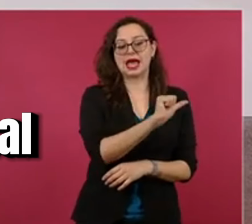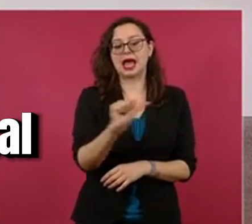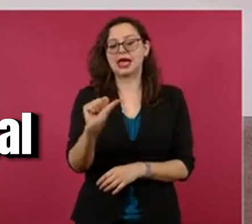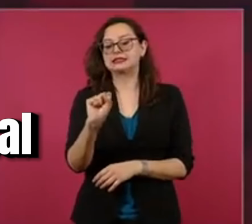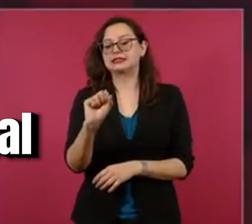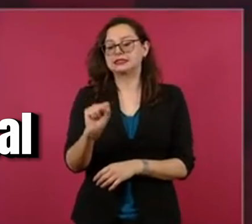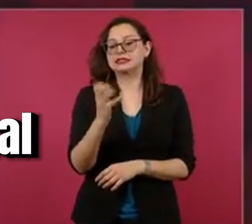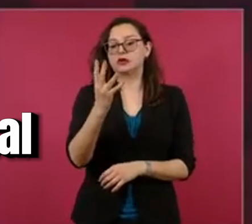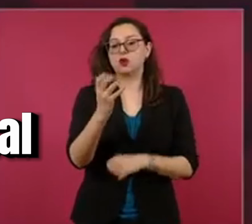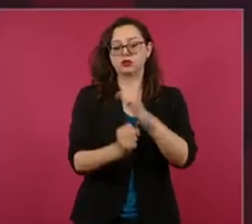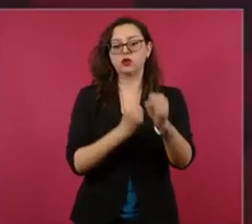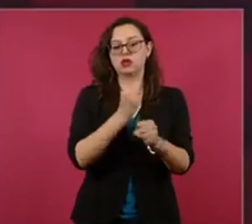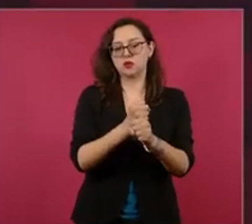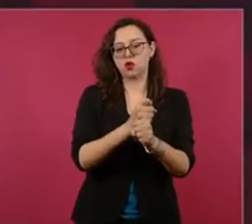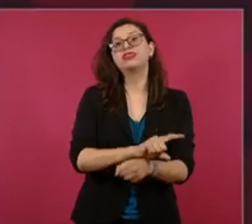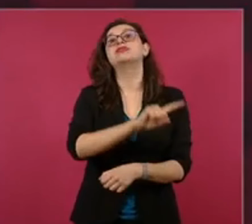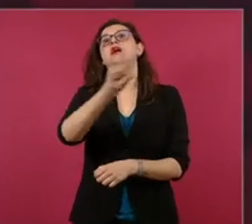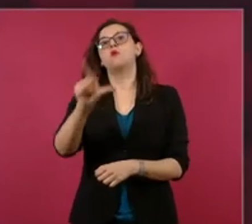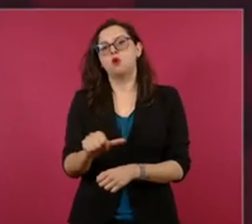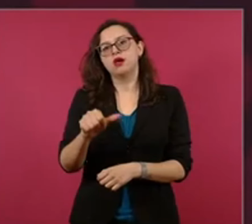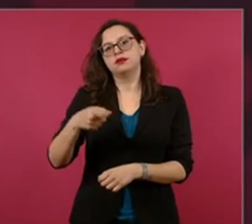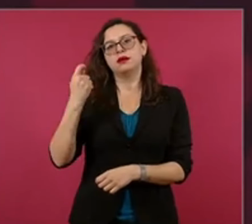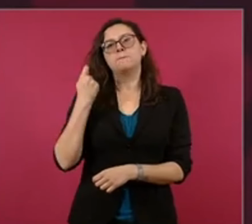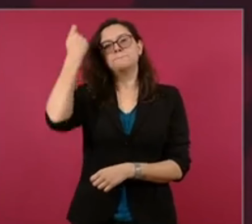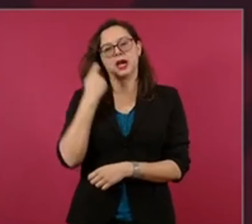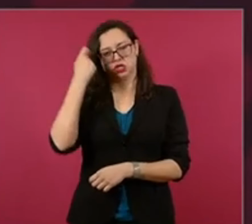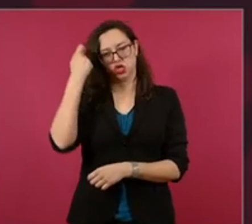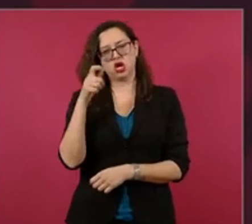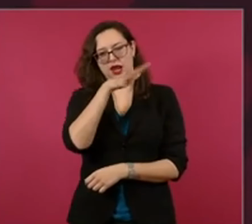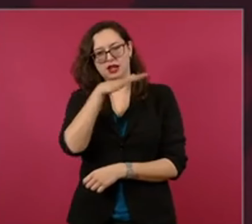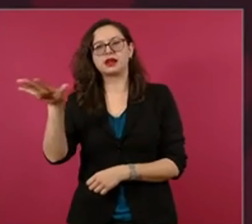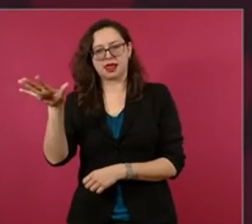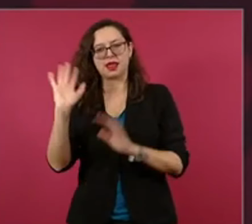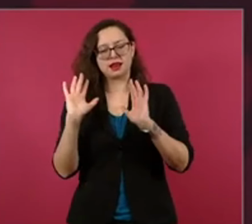años previo a la pensión universal de adulto mayor.